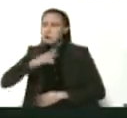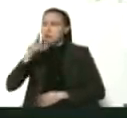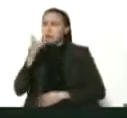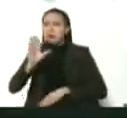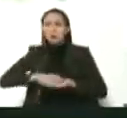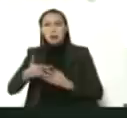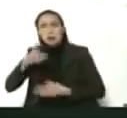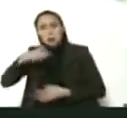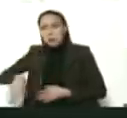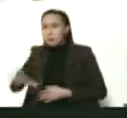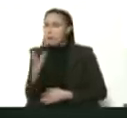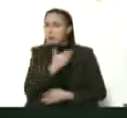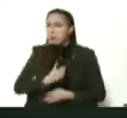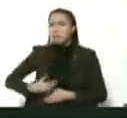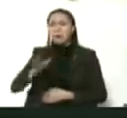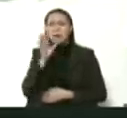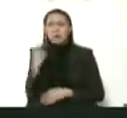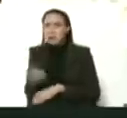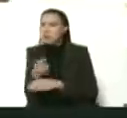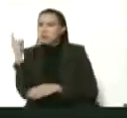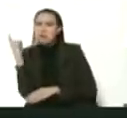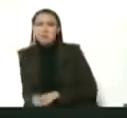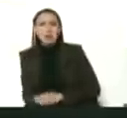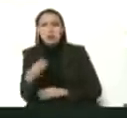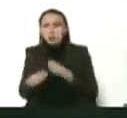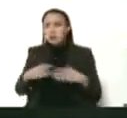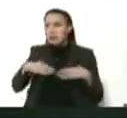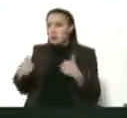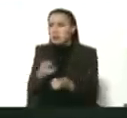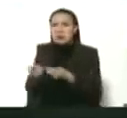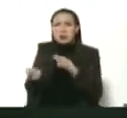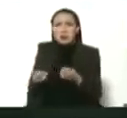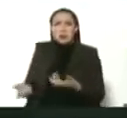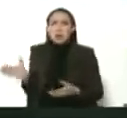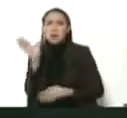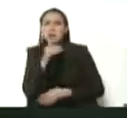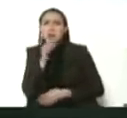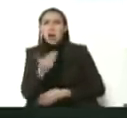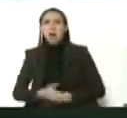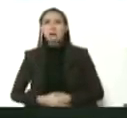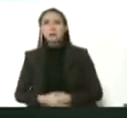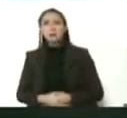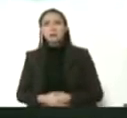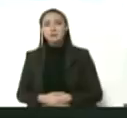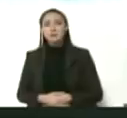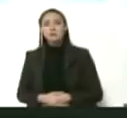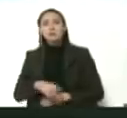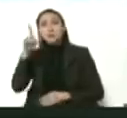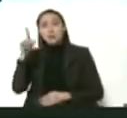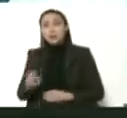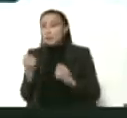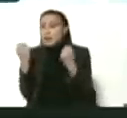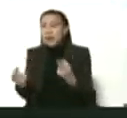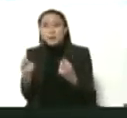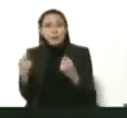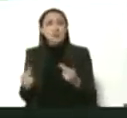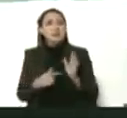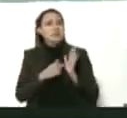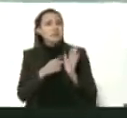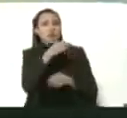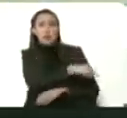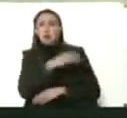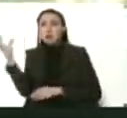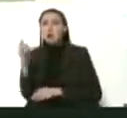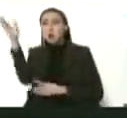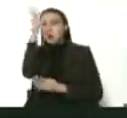tiene gobierno, no tiene sistema de salud pública. Es un caos. El neoliberalismo y el capitalismo ha quedado desnudo en Colombia y en